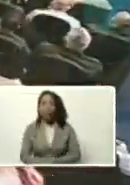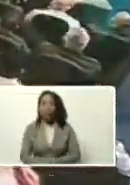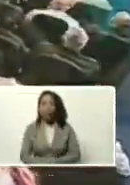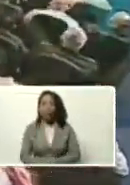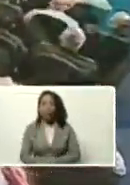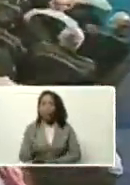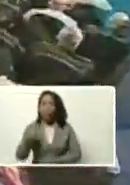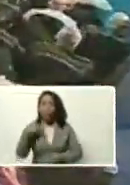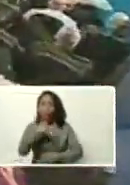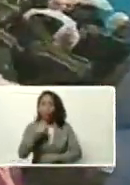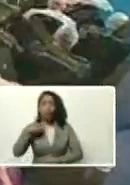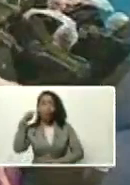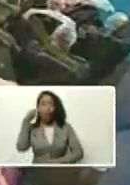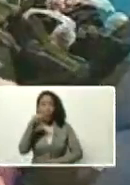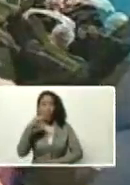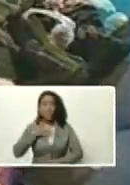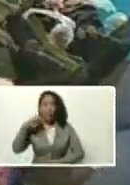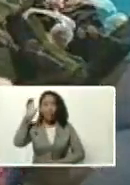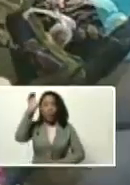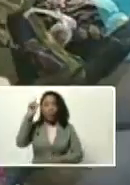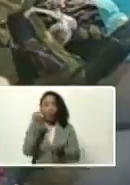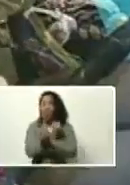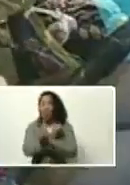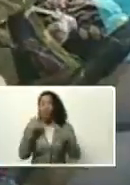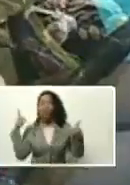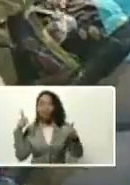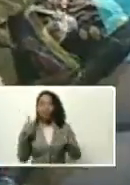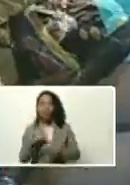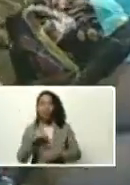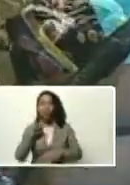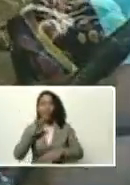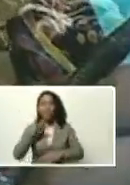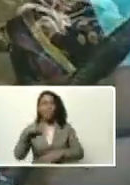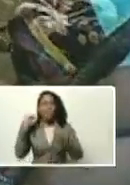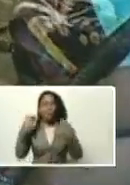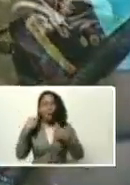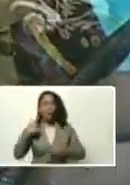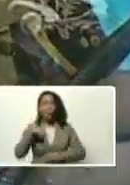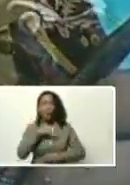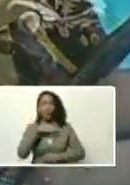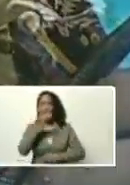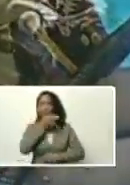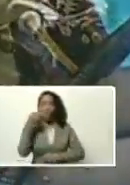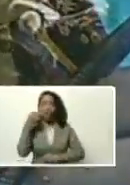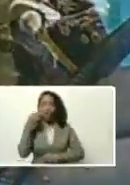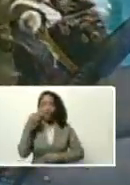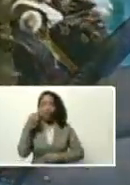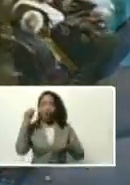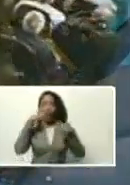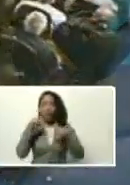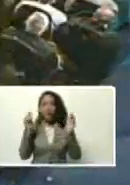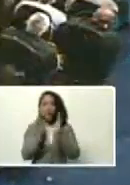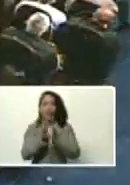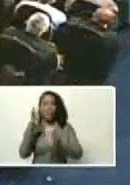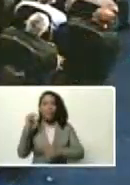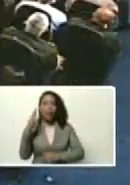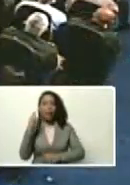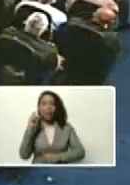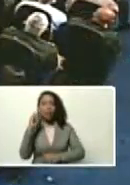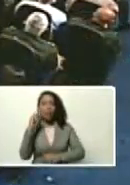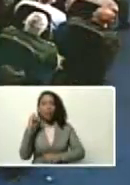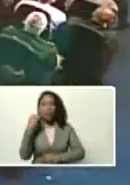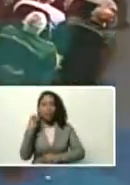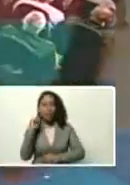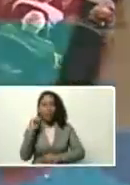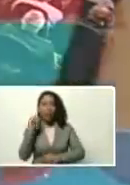cuando vi a mi patria libre, fue para vuestra excelencia, le dice a San Martín, para el